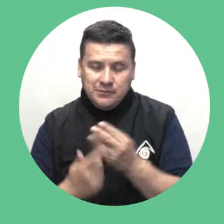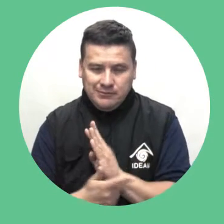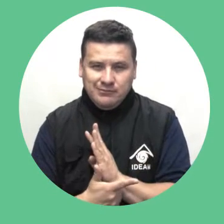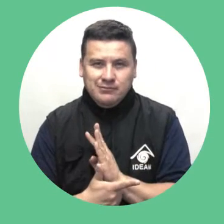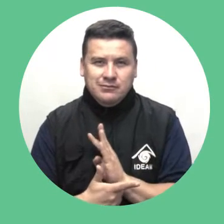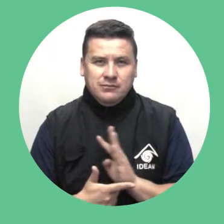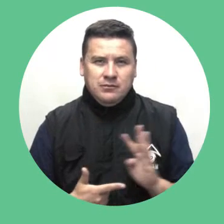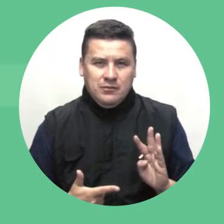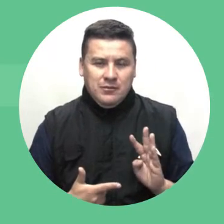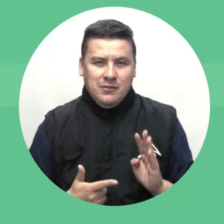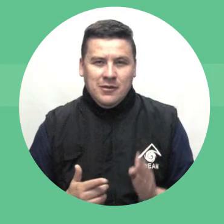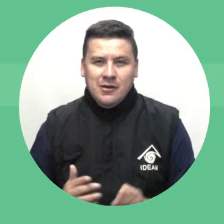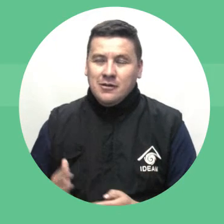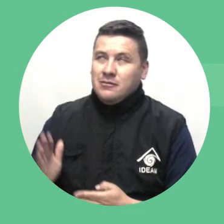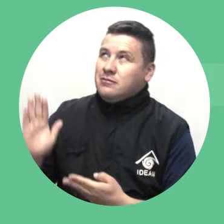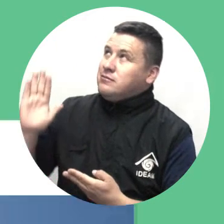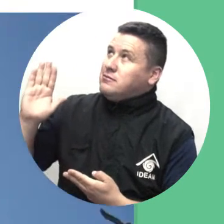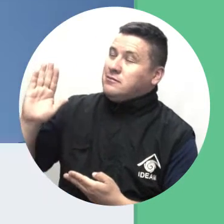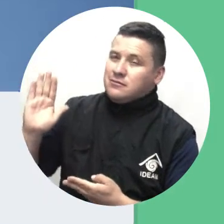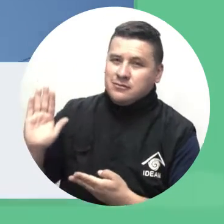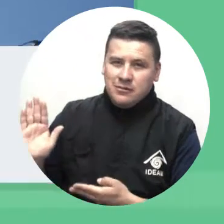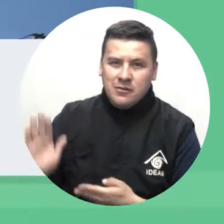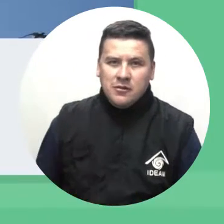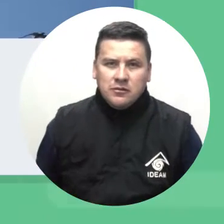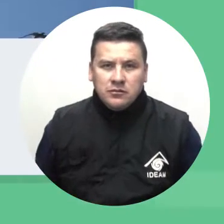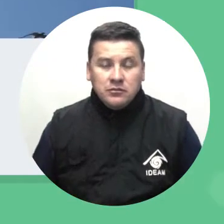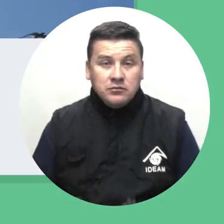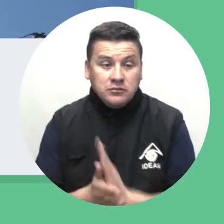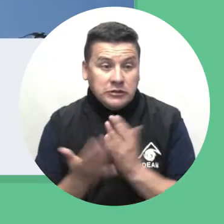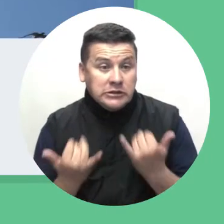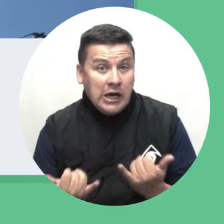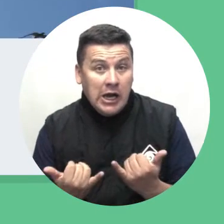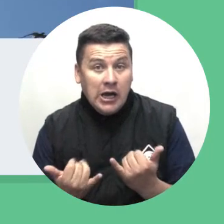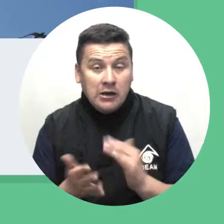Para mayor información sobre el pronóstico del tiempo, visítenos en